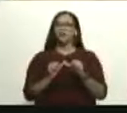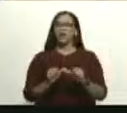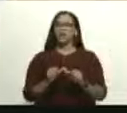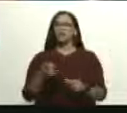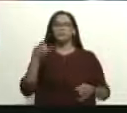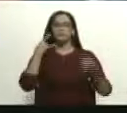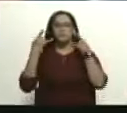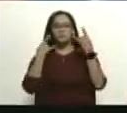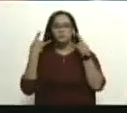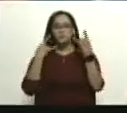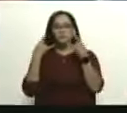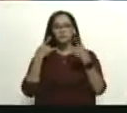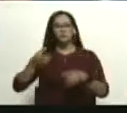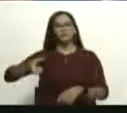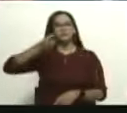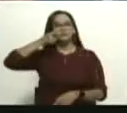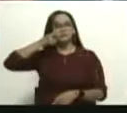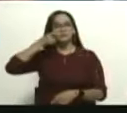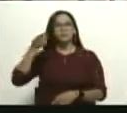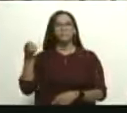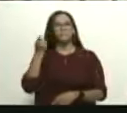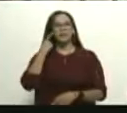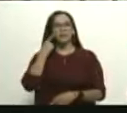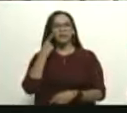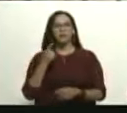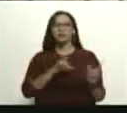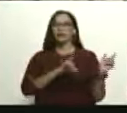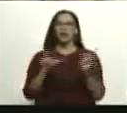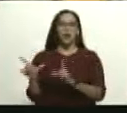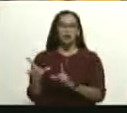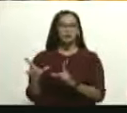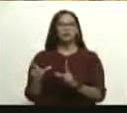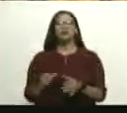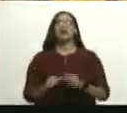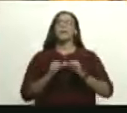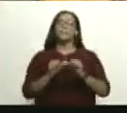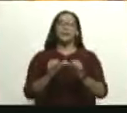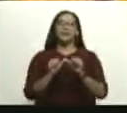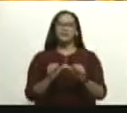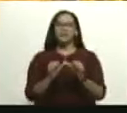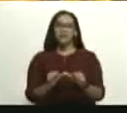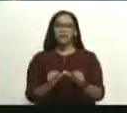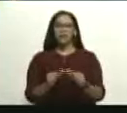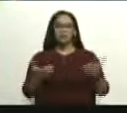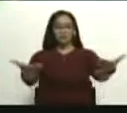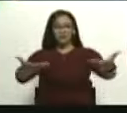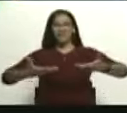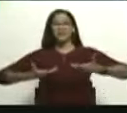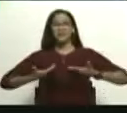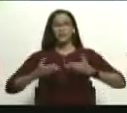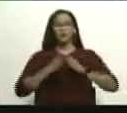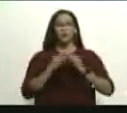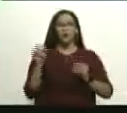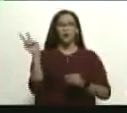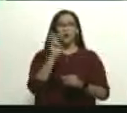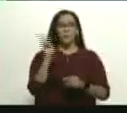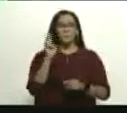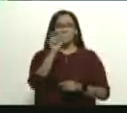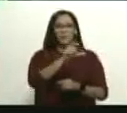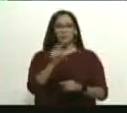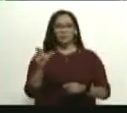alerta, nos mantenemos pendientes y prestos y dispuestos para seguir recibiendo todos los venezolanos que